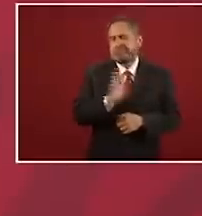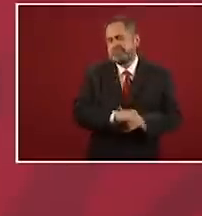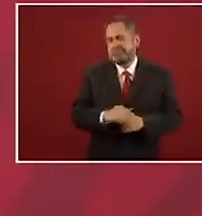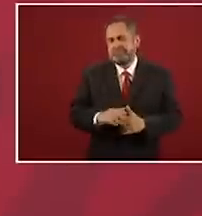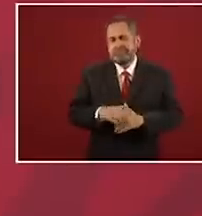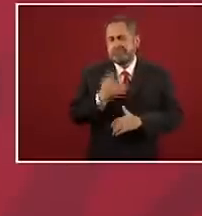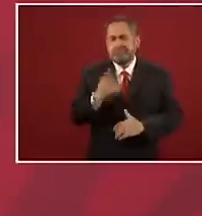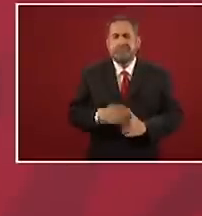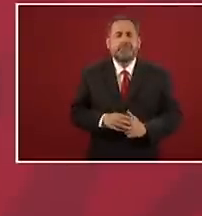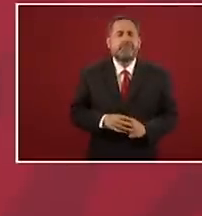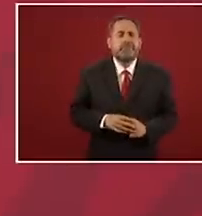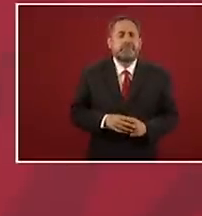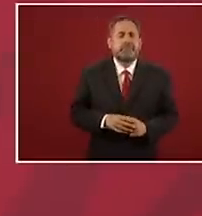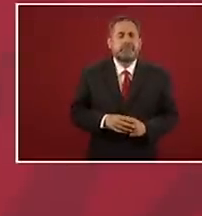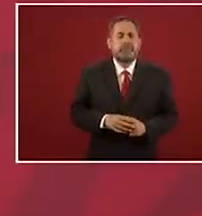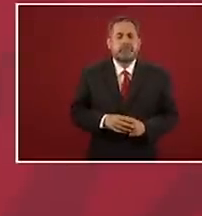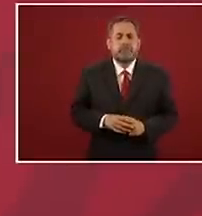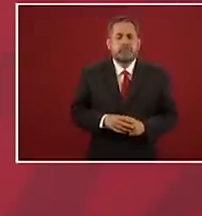porque